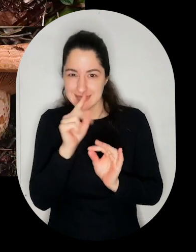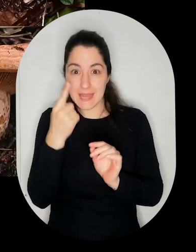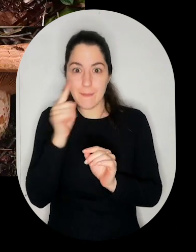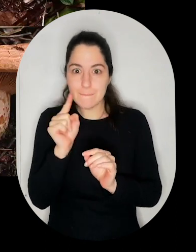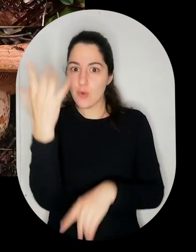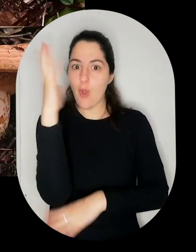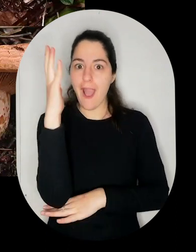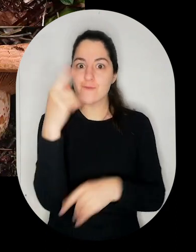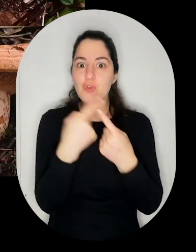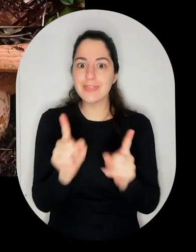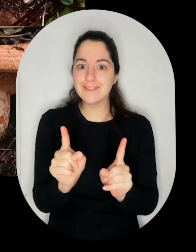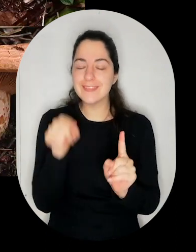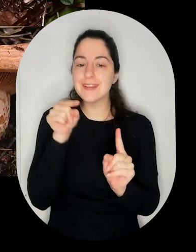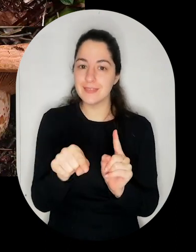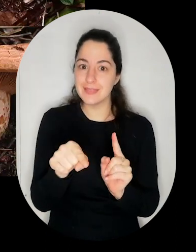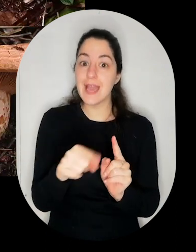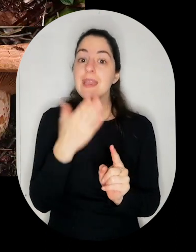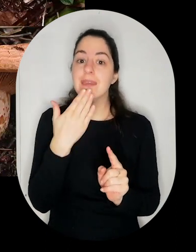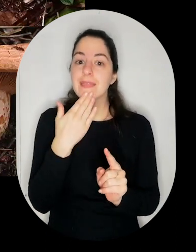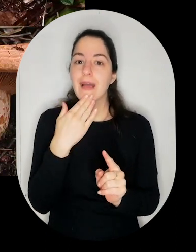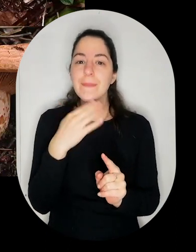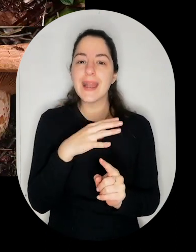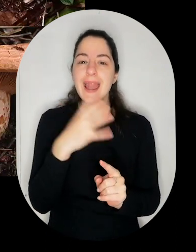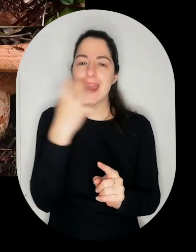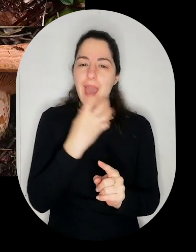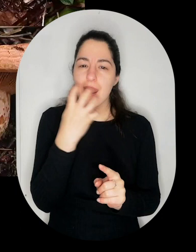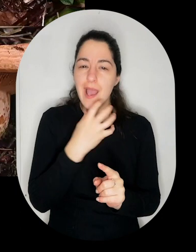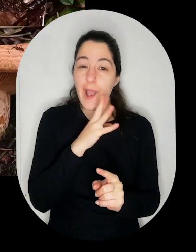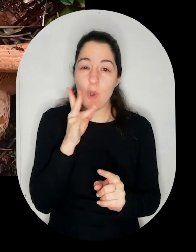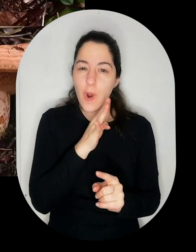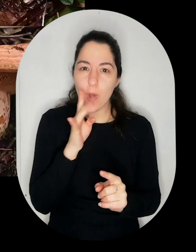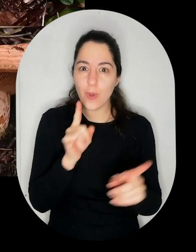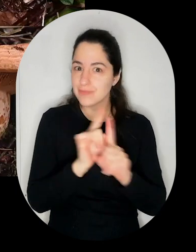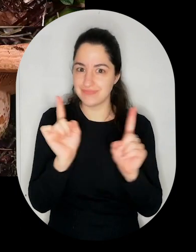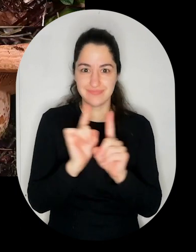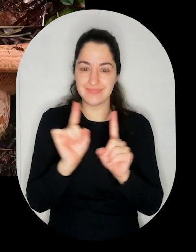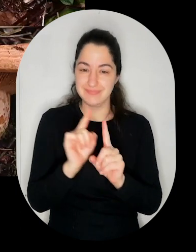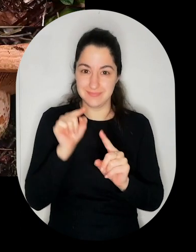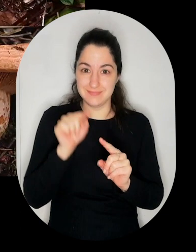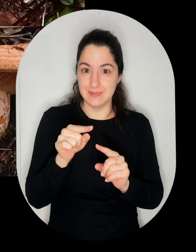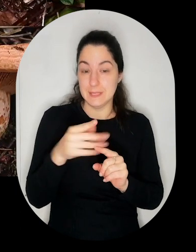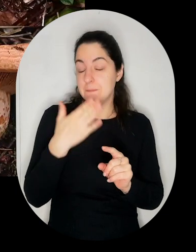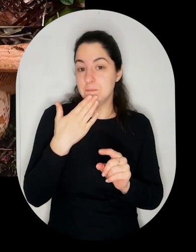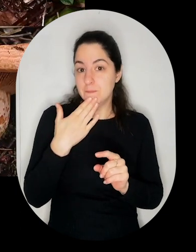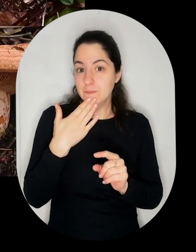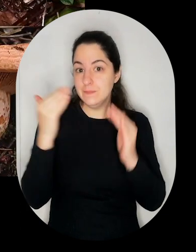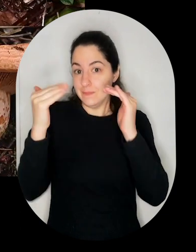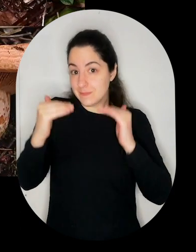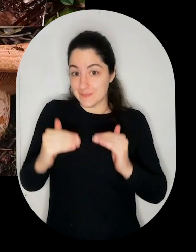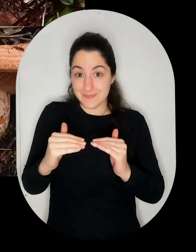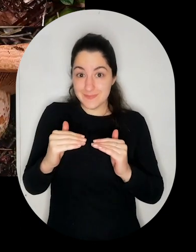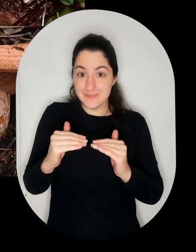crece asociado a pinos, no tiene el color de carne naranja ni la oxidación azulosa propia de los Lactarius. Y